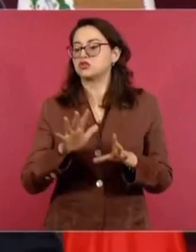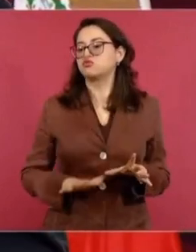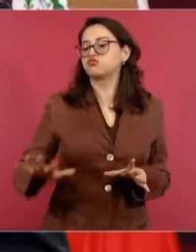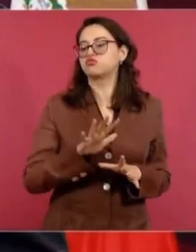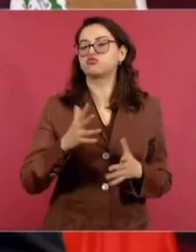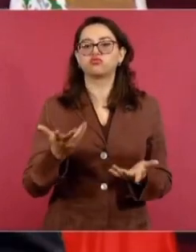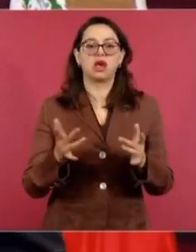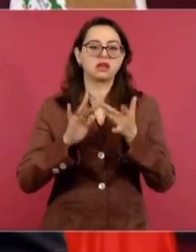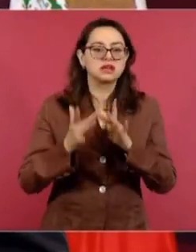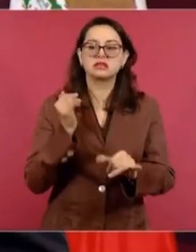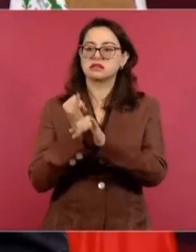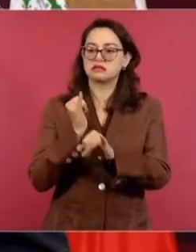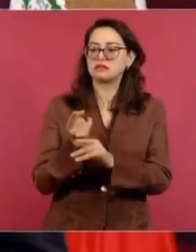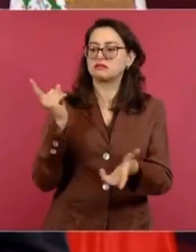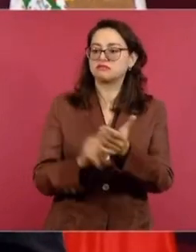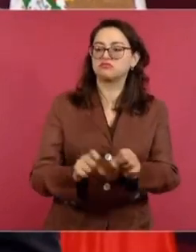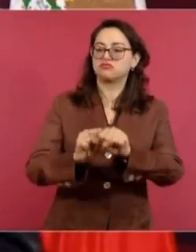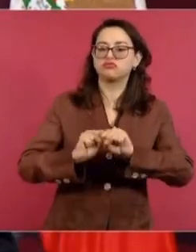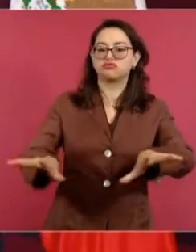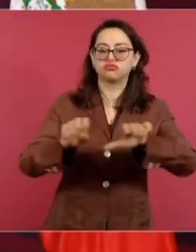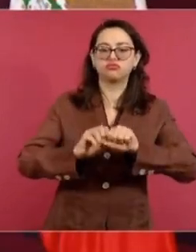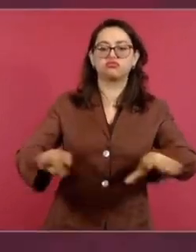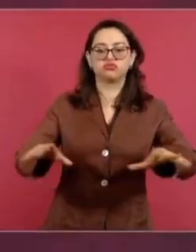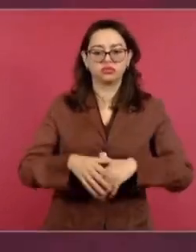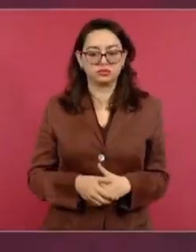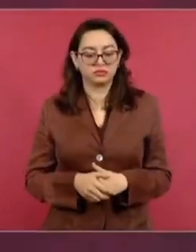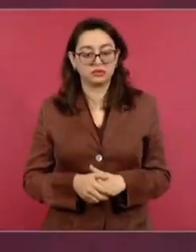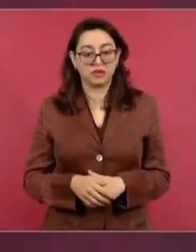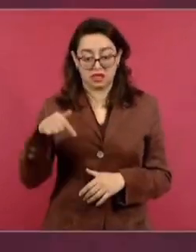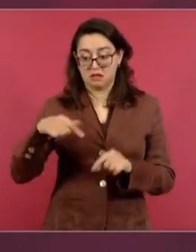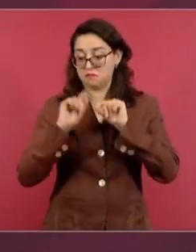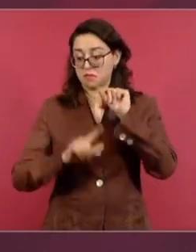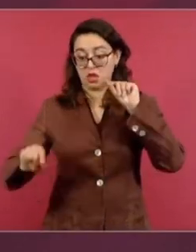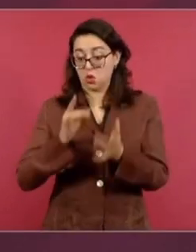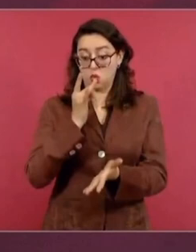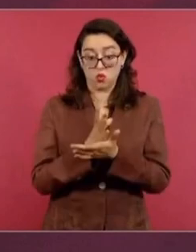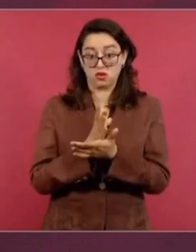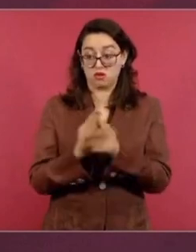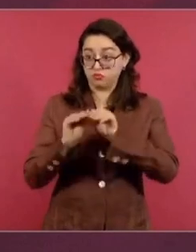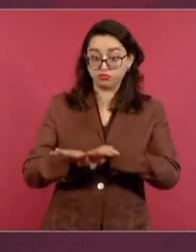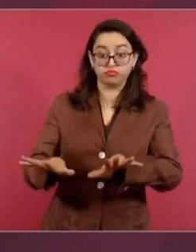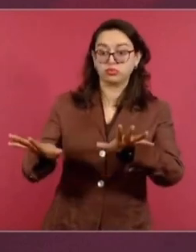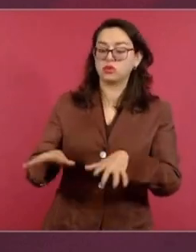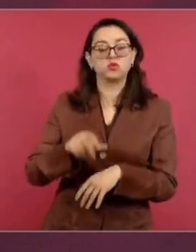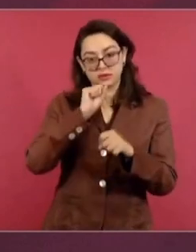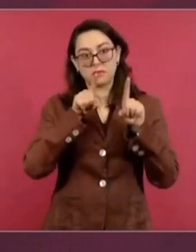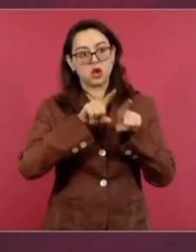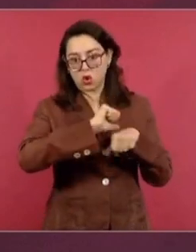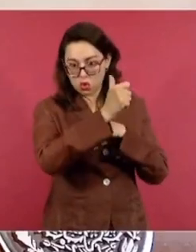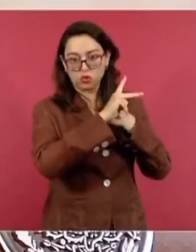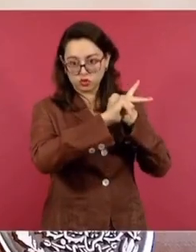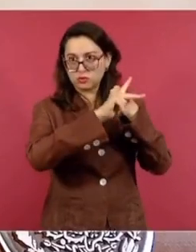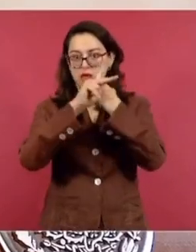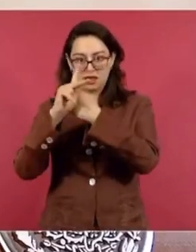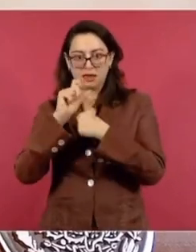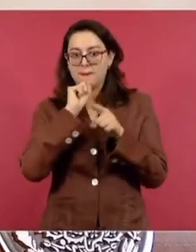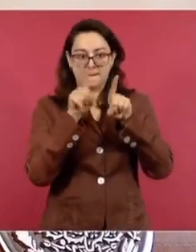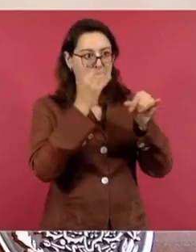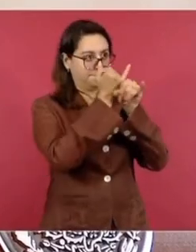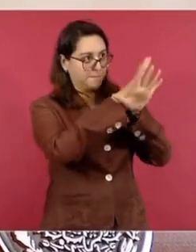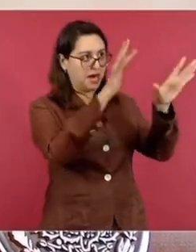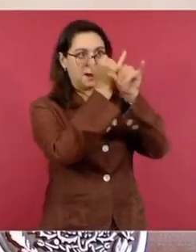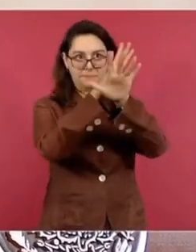nosotros a informar a nuestro pueblo, como lo hacemos, sino también hay que informar, en el caso de Estados